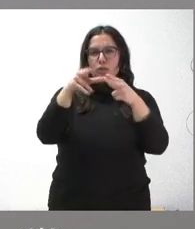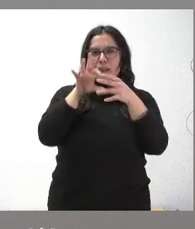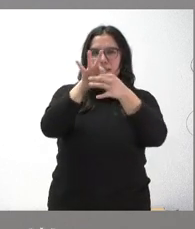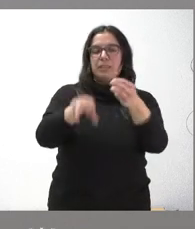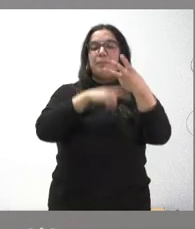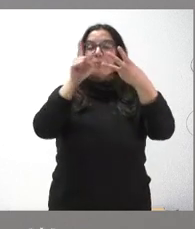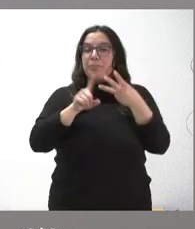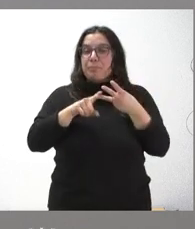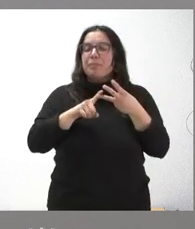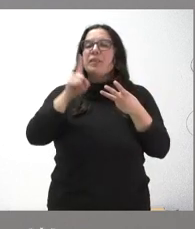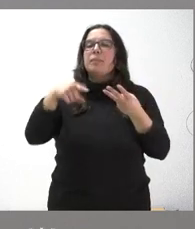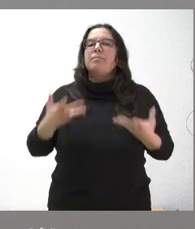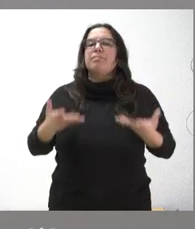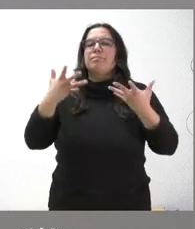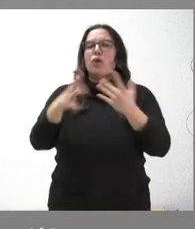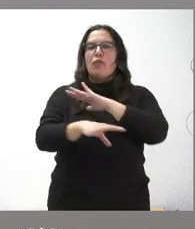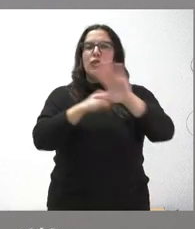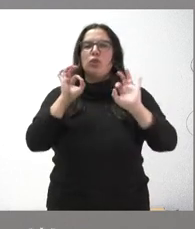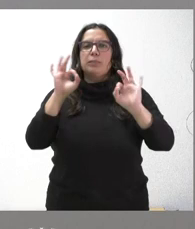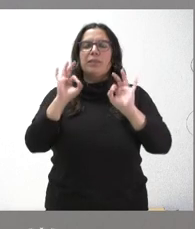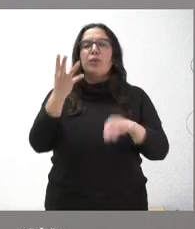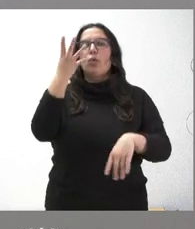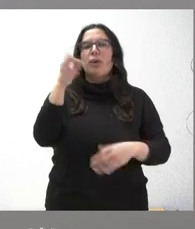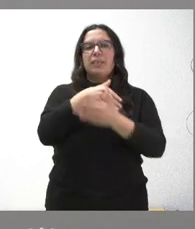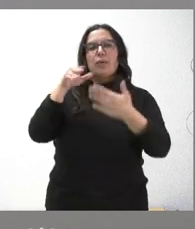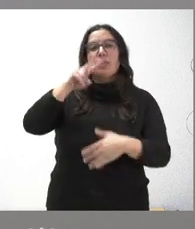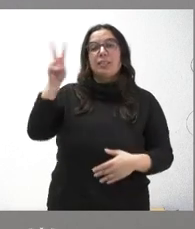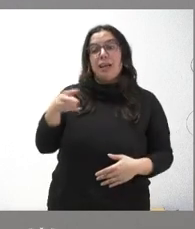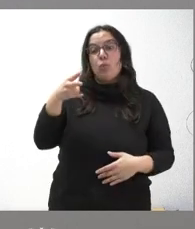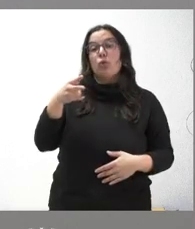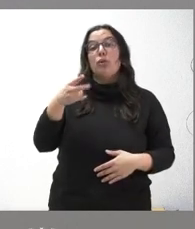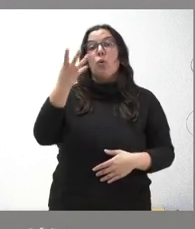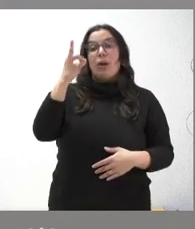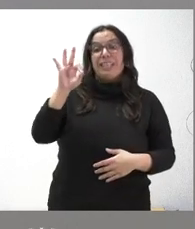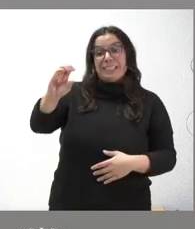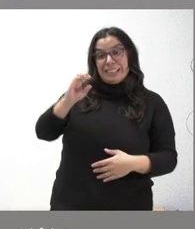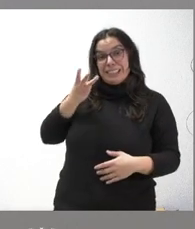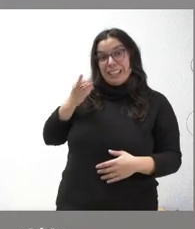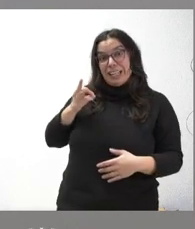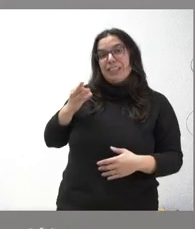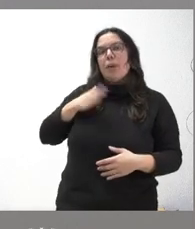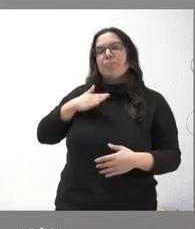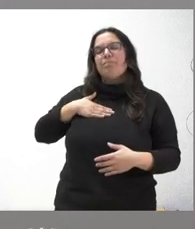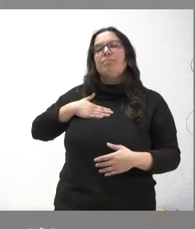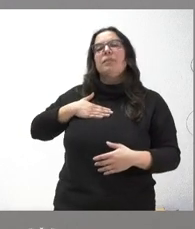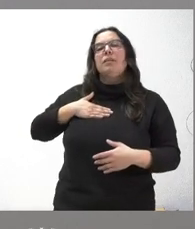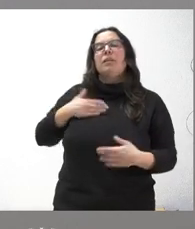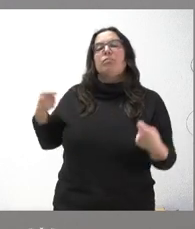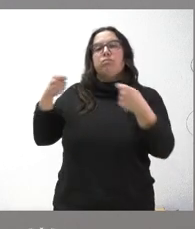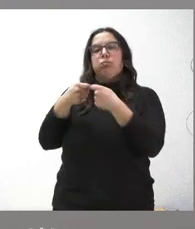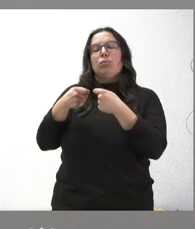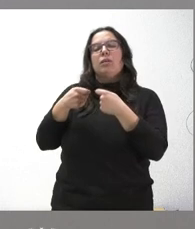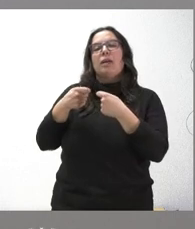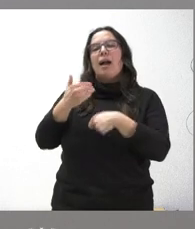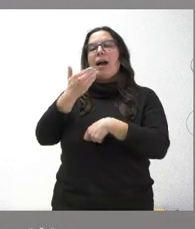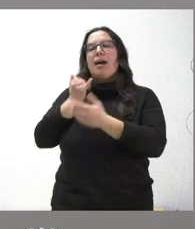tercero es la puesta a disposición de un fondo específico de 40 millones de euros de los cuales 30 eran aportadas por la caja rural de Zamora y 10 por la junta de Castilla y león el